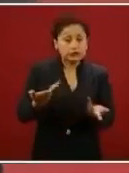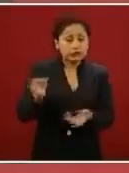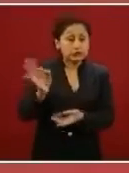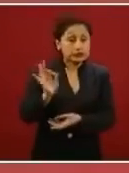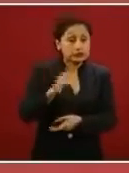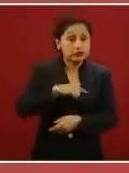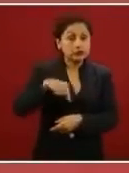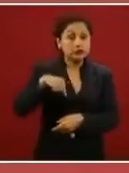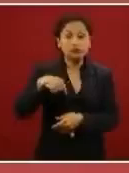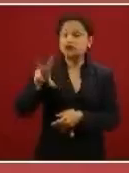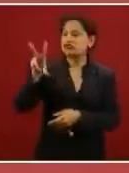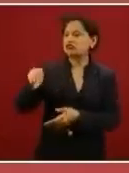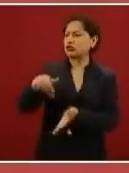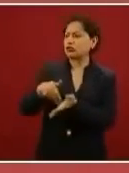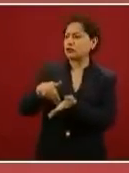y